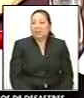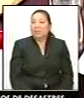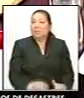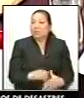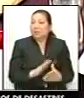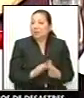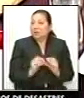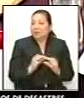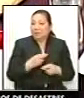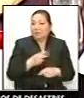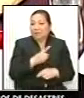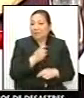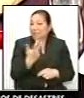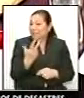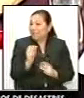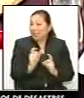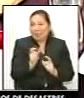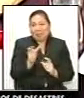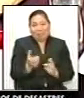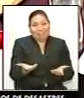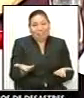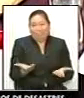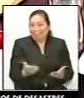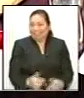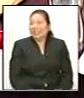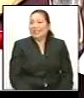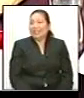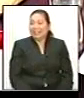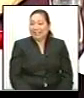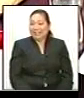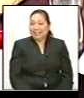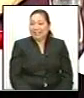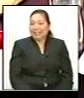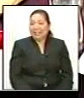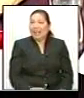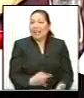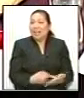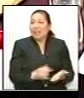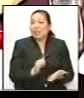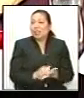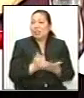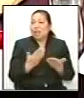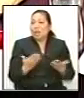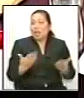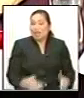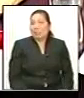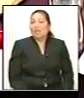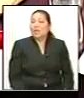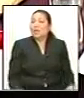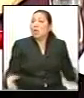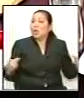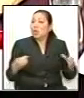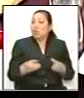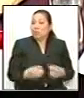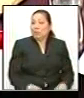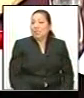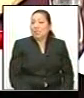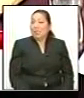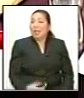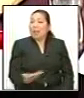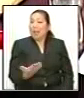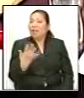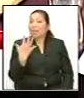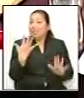compuesta por los 130 congresistas, eso es obvio. Pero el hecho de que en una comisión haya